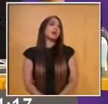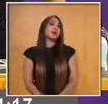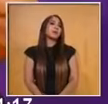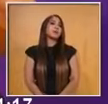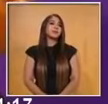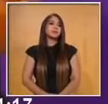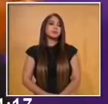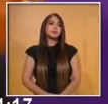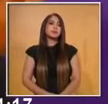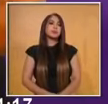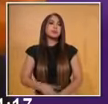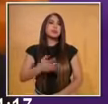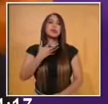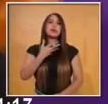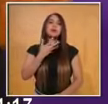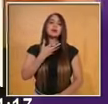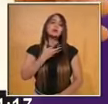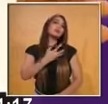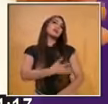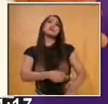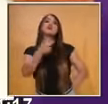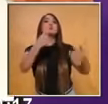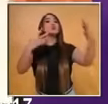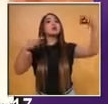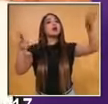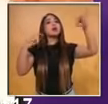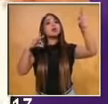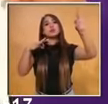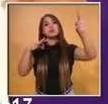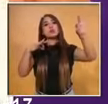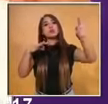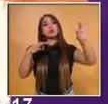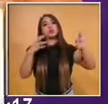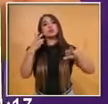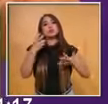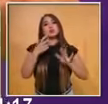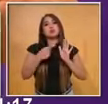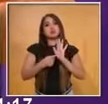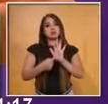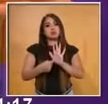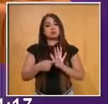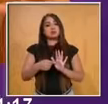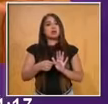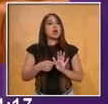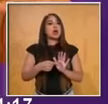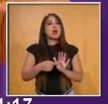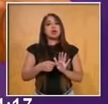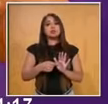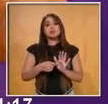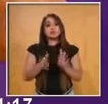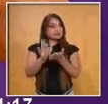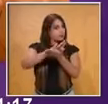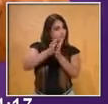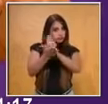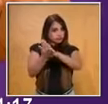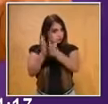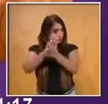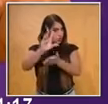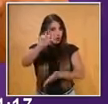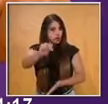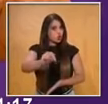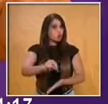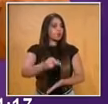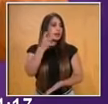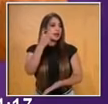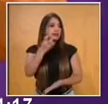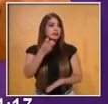Ok, tenemos una hoja, la cual vas a dejar sin ningún doblez, que esta nos va a representar